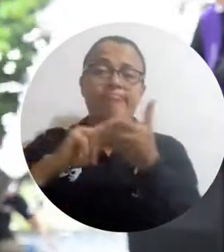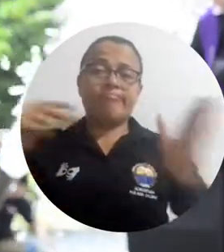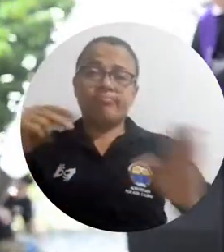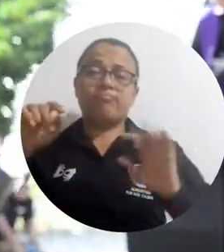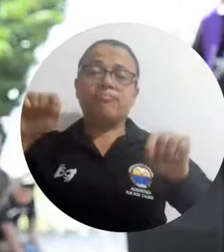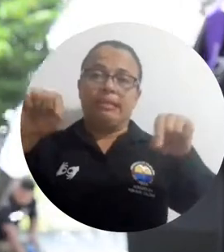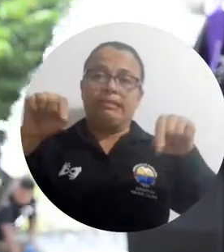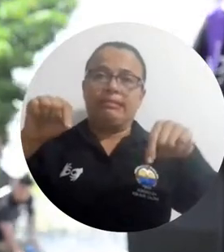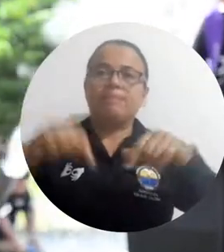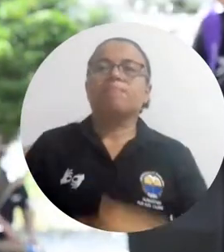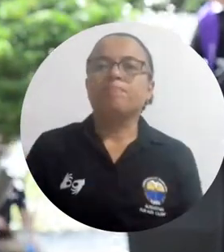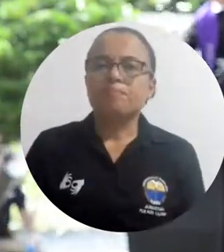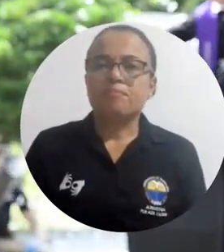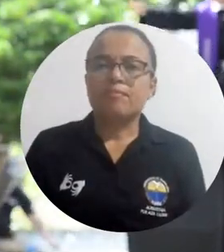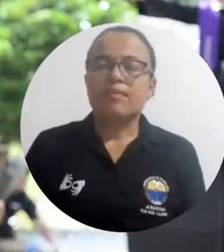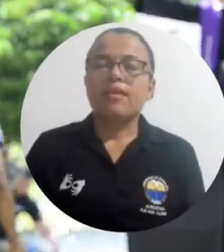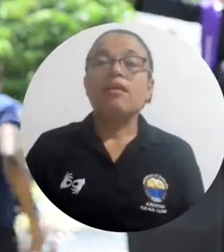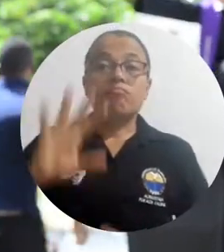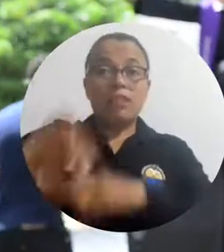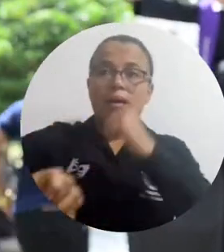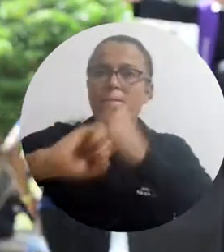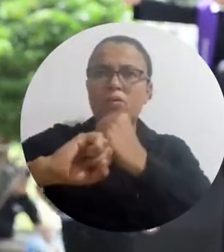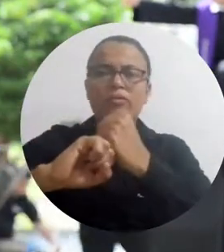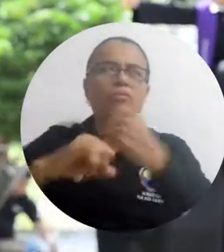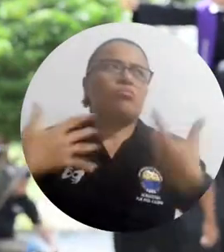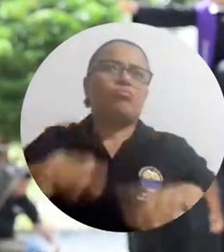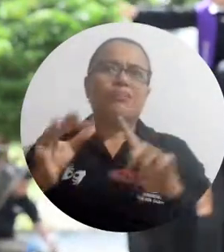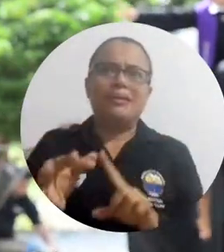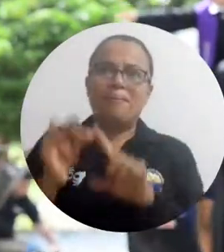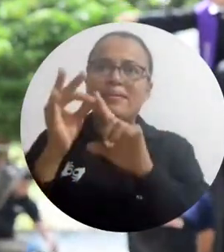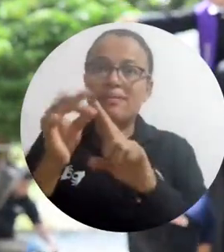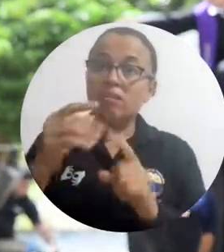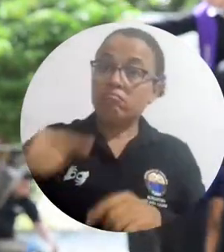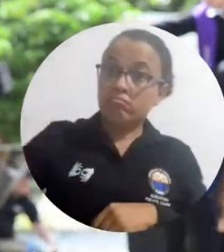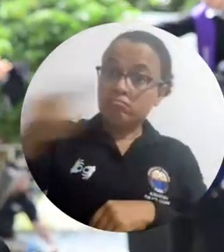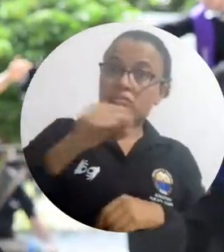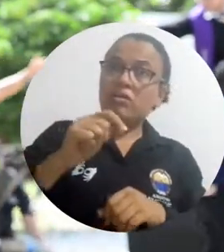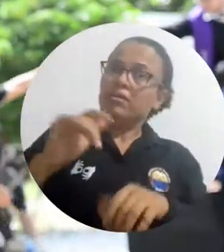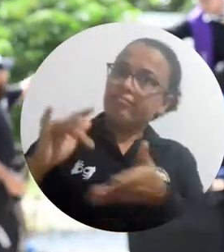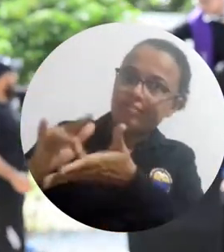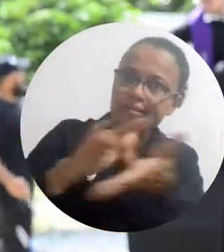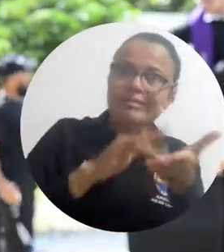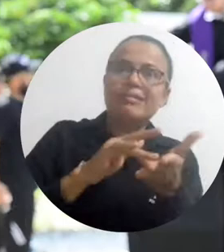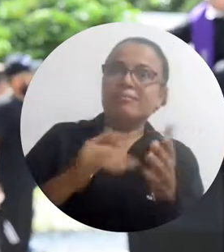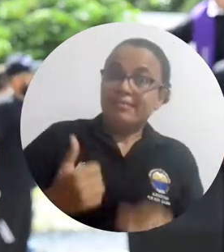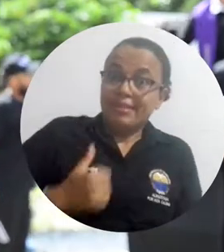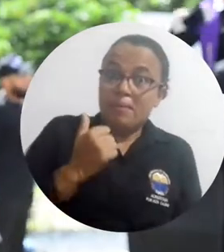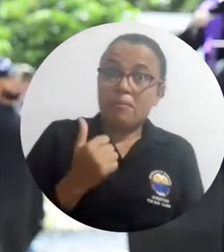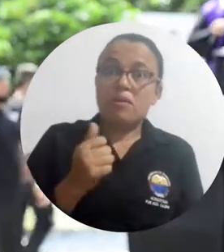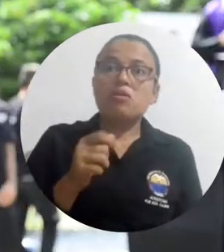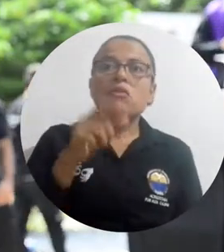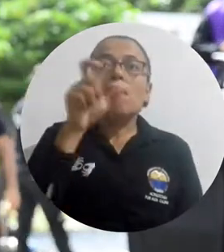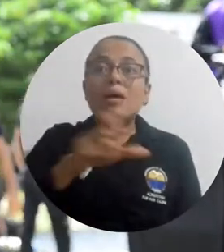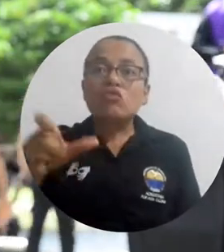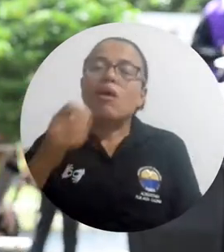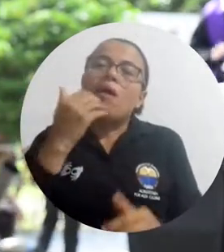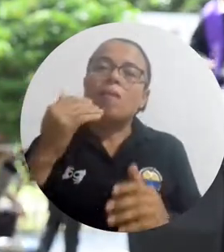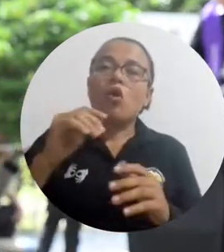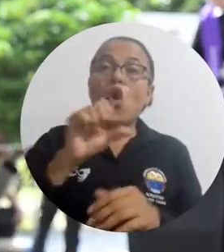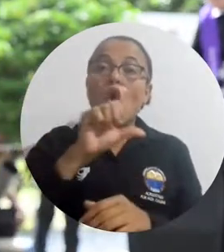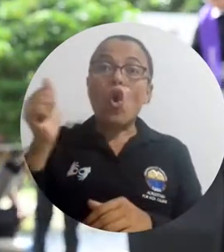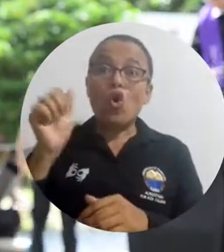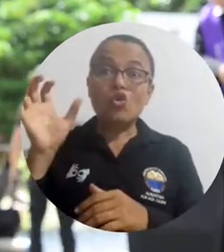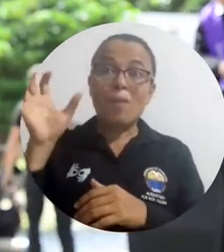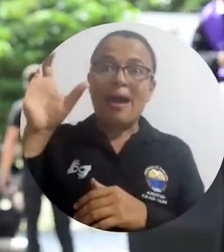sido fundamental y al mismo tiempo también quiero invitarlos para que participen, aprovechen estos espacios, porque una persona que sale